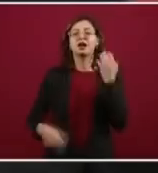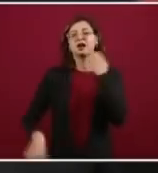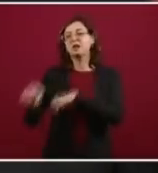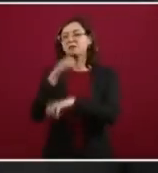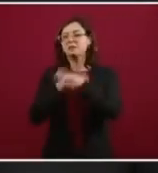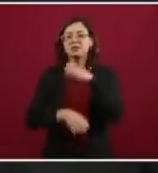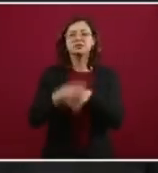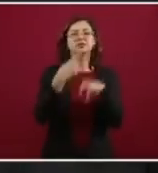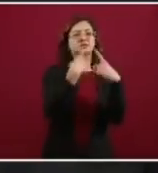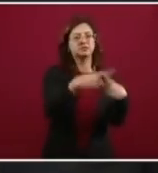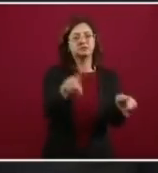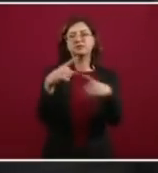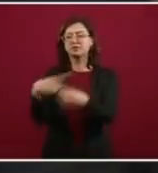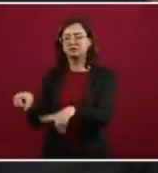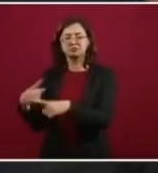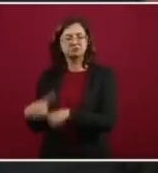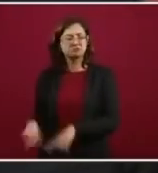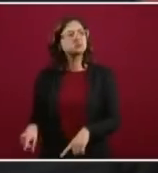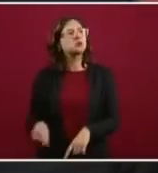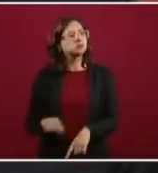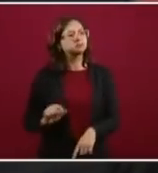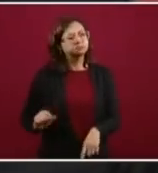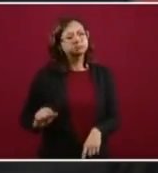empresas que